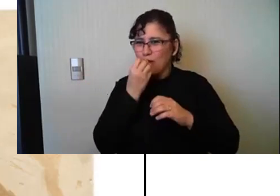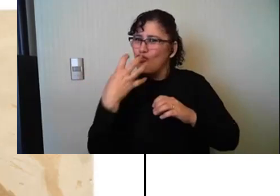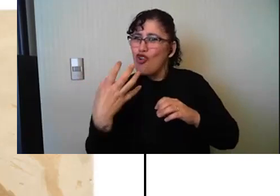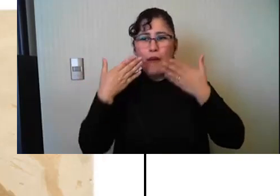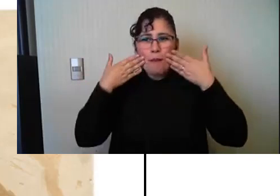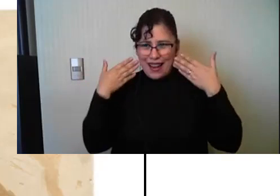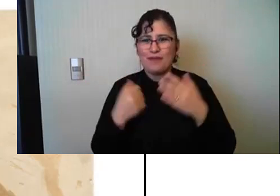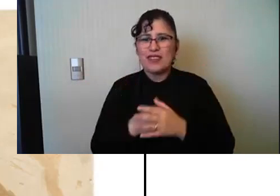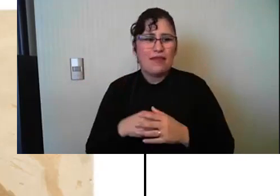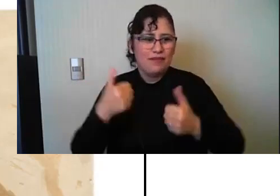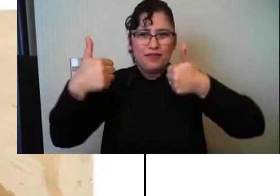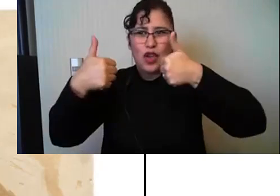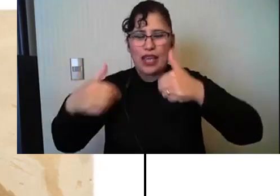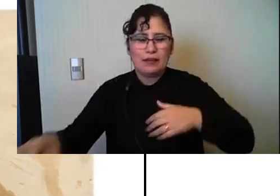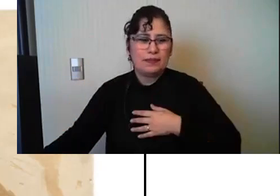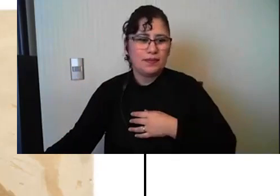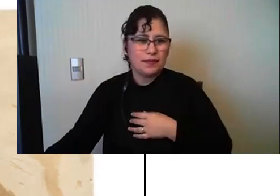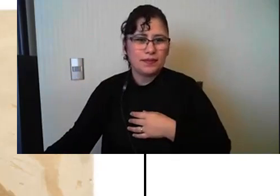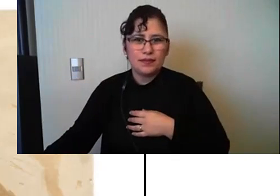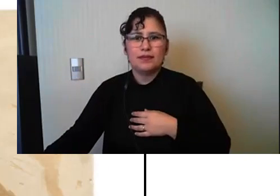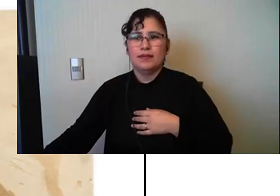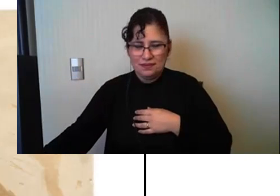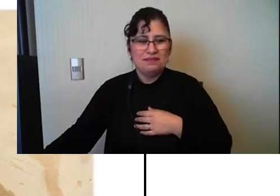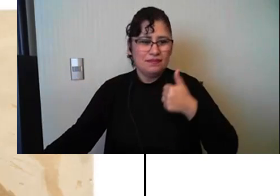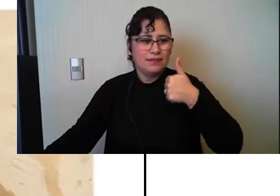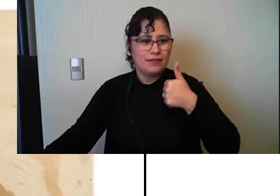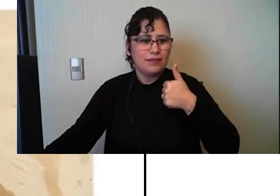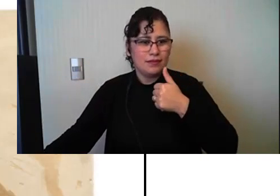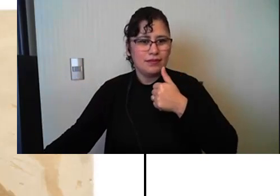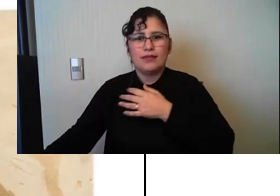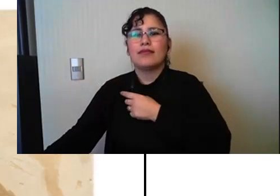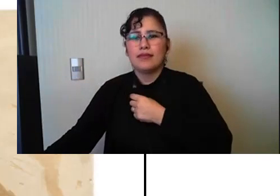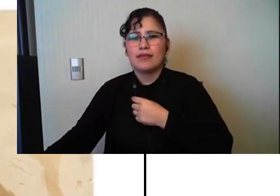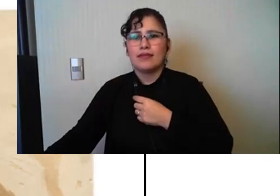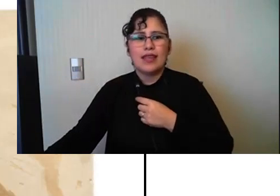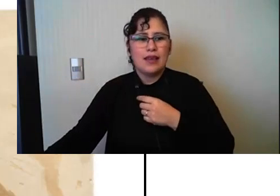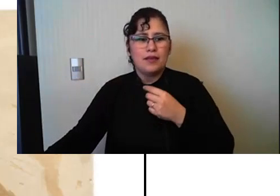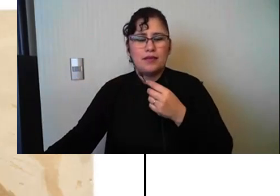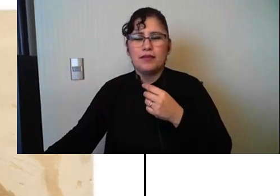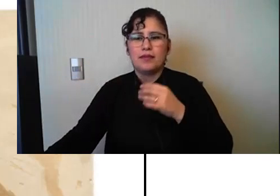¿Sí? El globo palio estriado, y esto es el neoestriado.